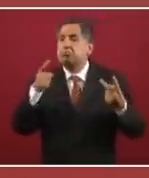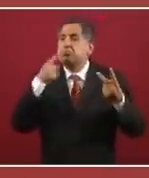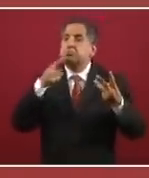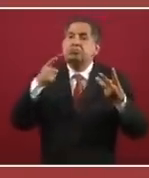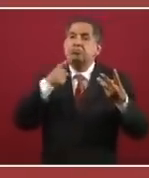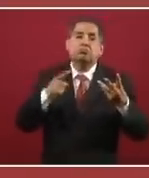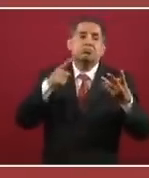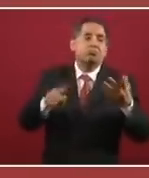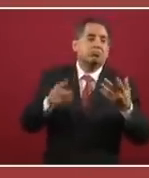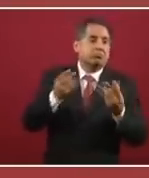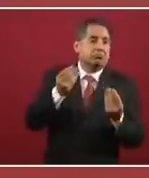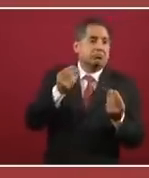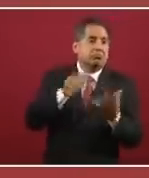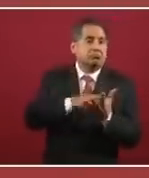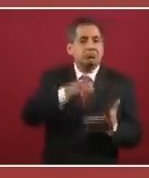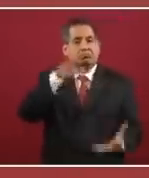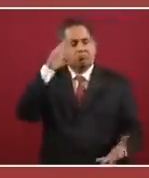masivos